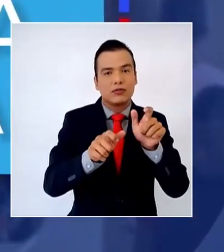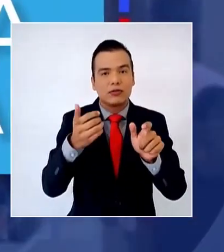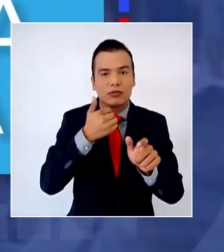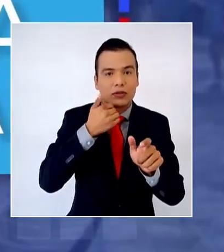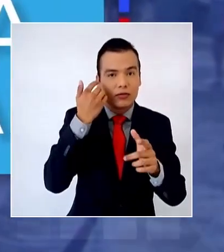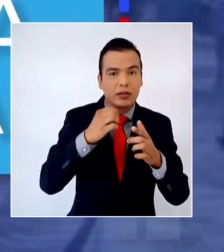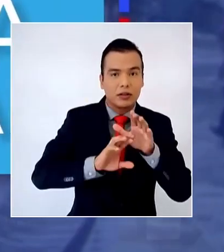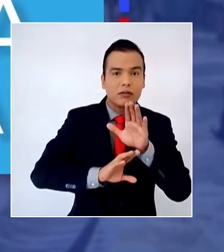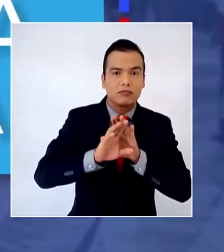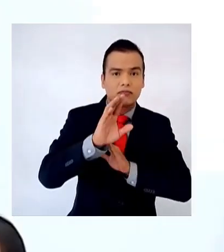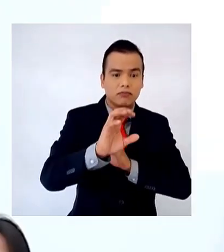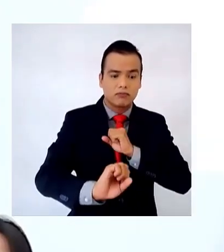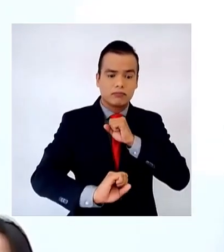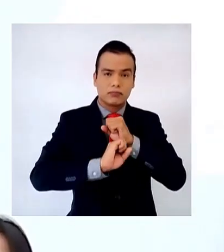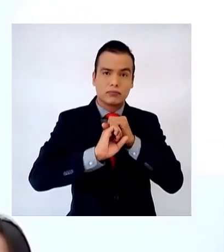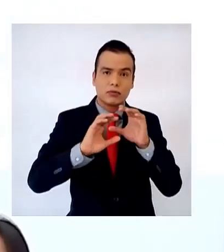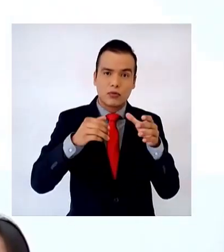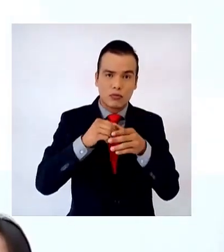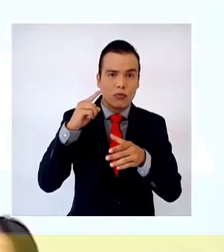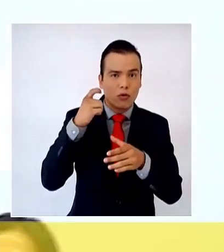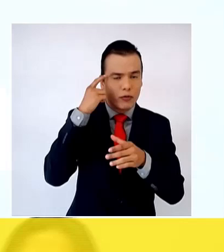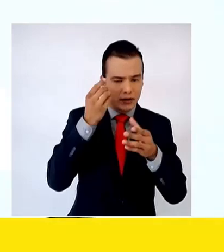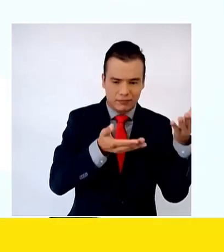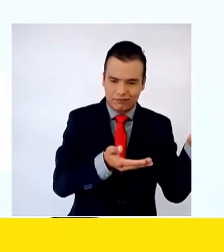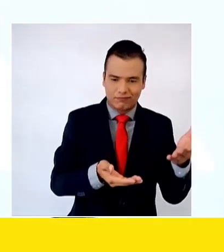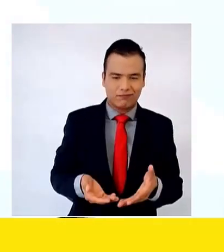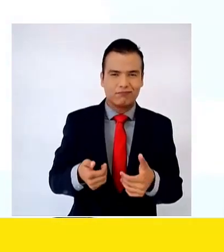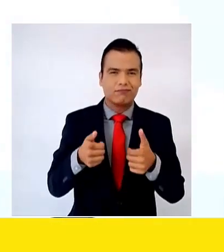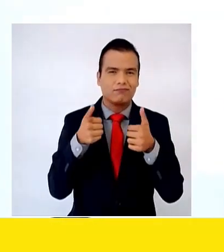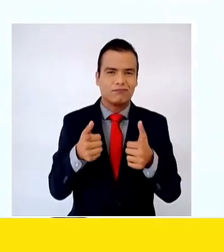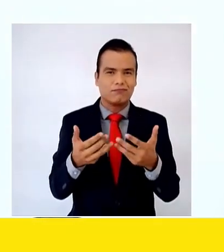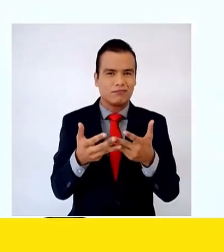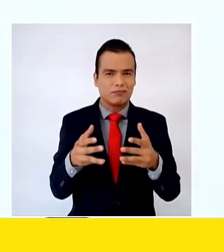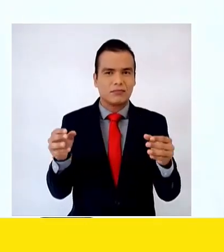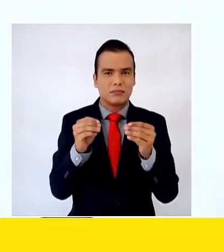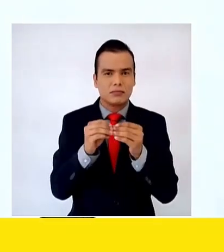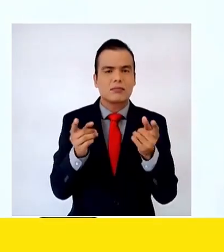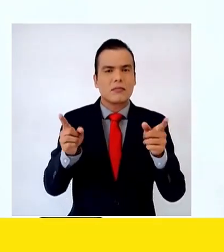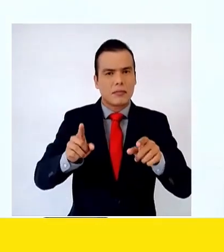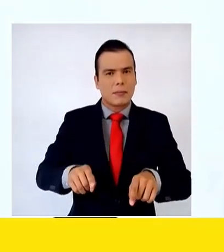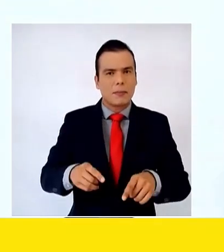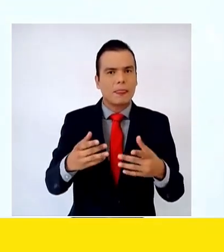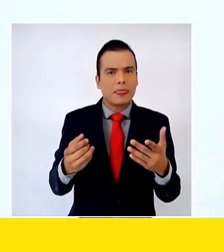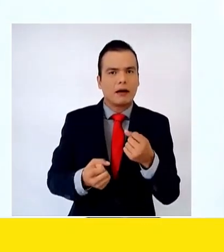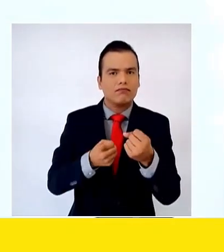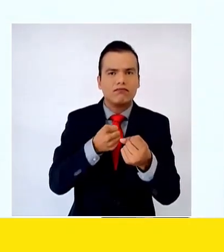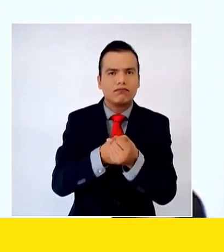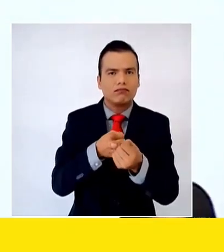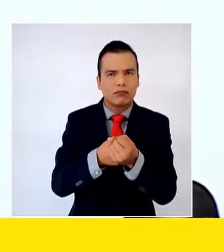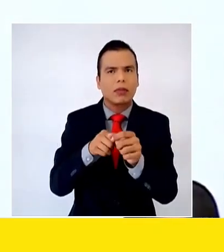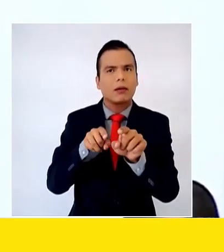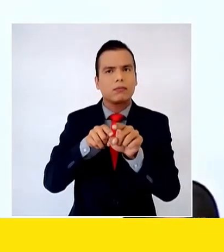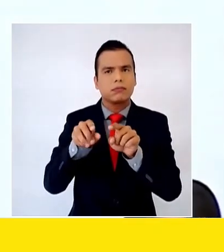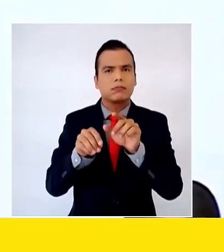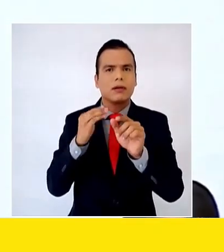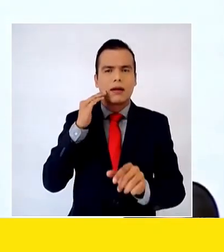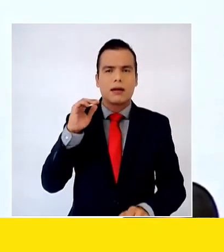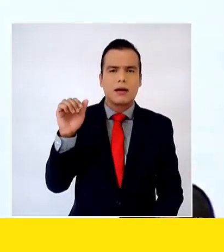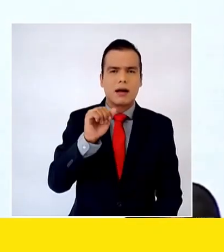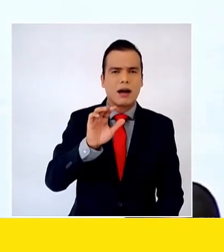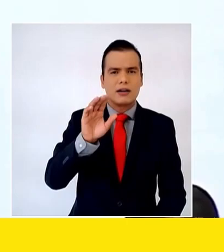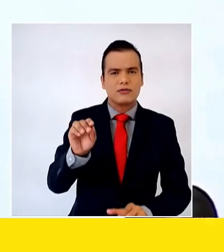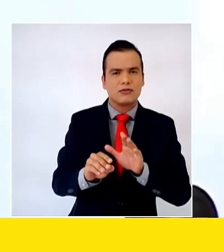Vamos a impulsar primero el emprendimiento de las mujeres. Quiere decir